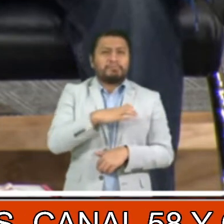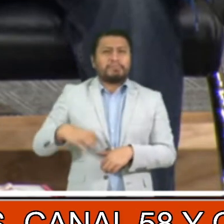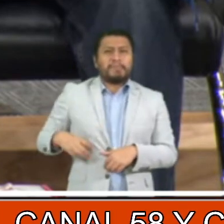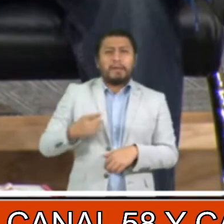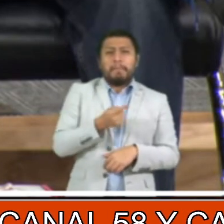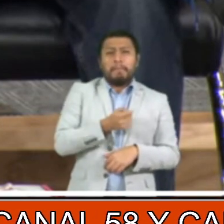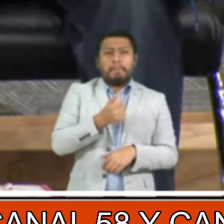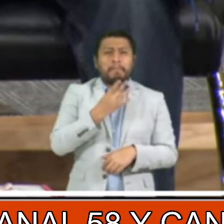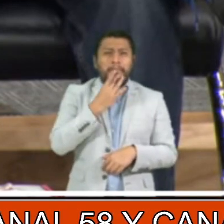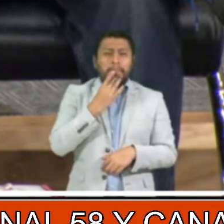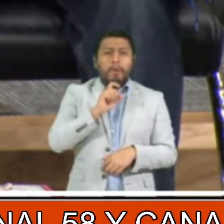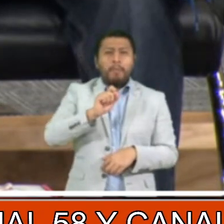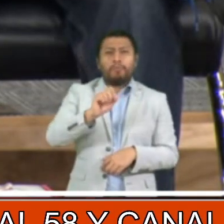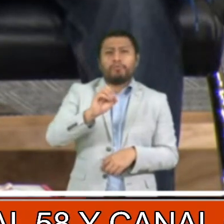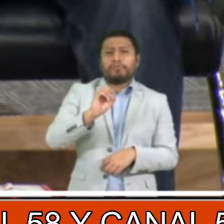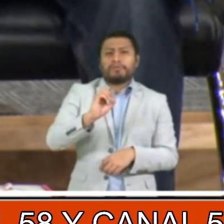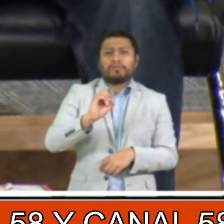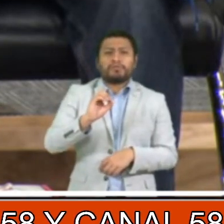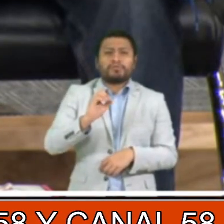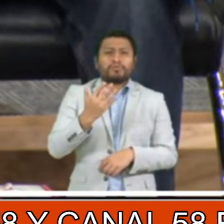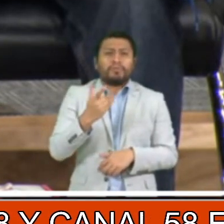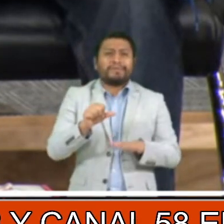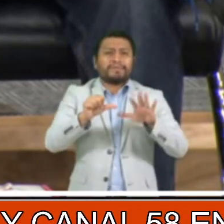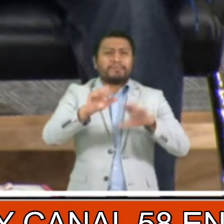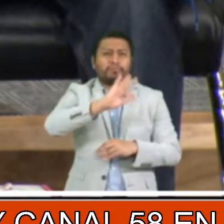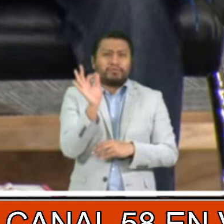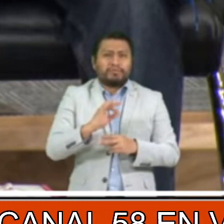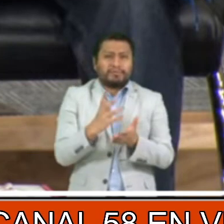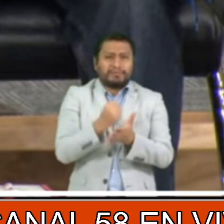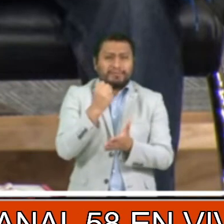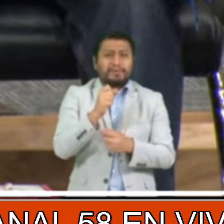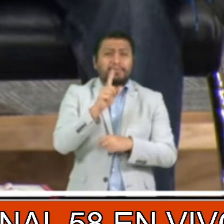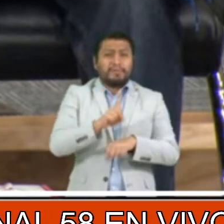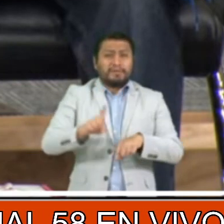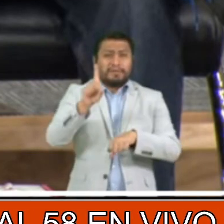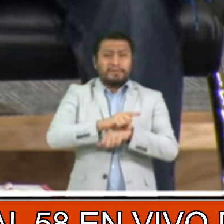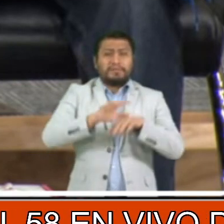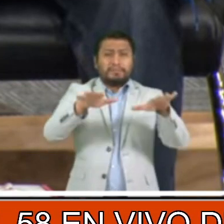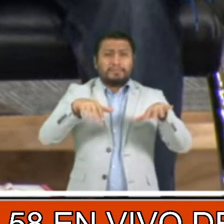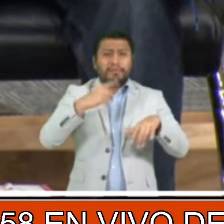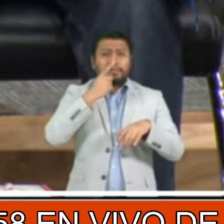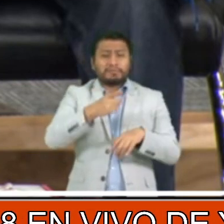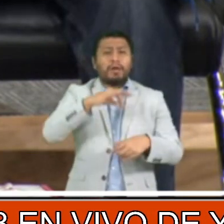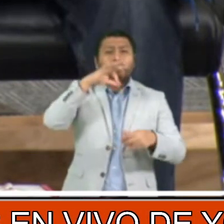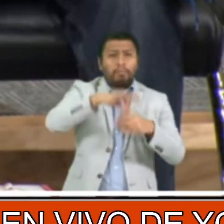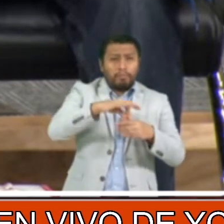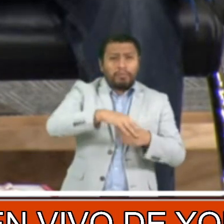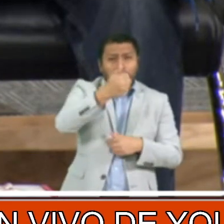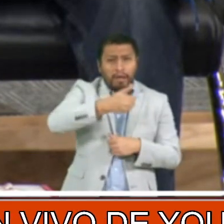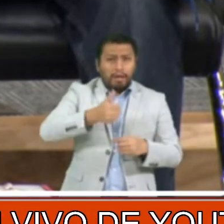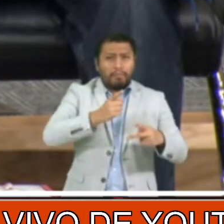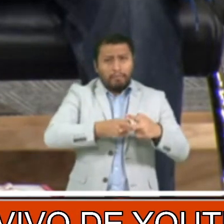del 0.056%. Aquellos días de un grito multitudinario de voto por voto, casilla por